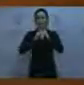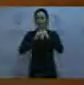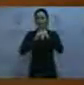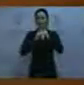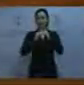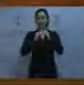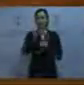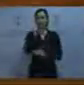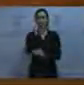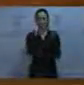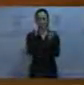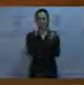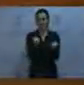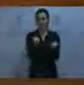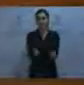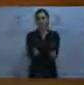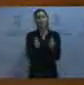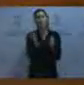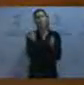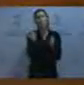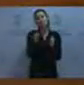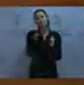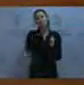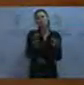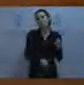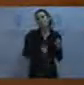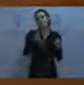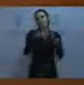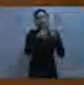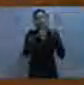institucional beneficia también a los intereses generales de Asturias. Muchas gracias.